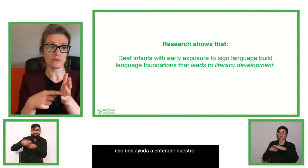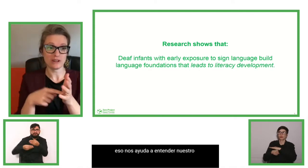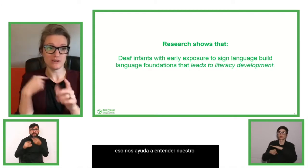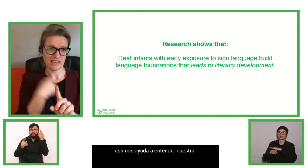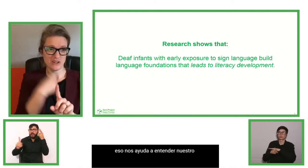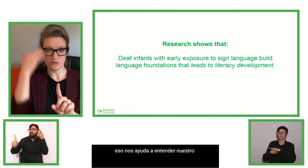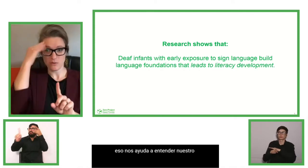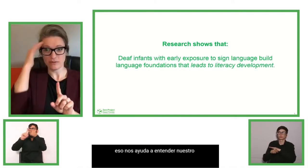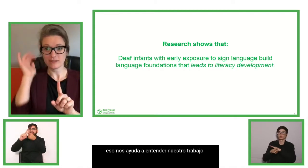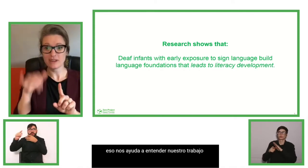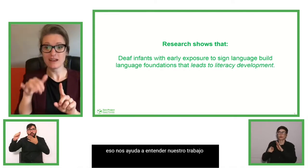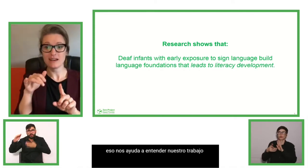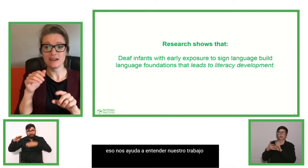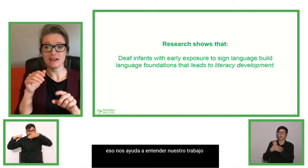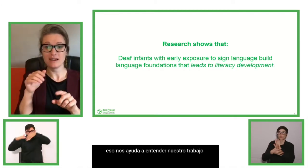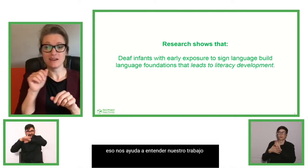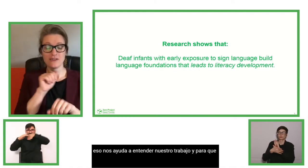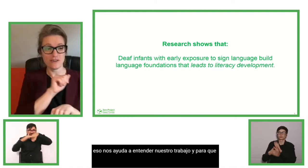al lenguaje de señas.